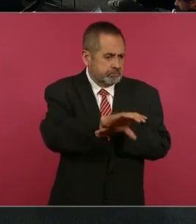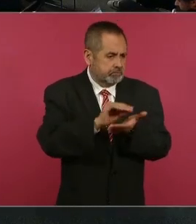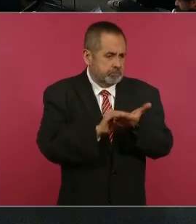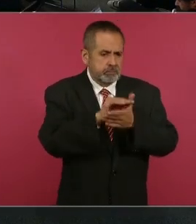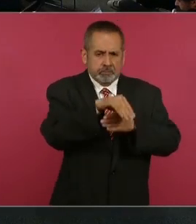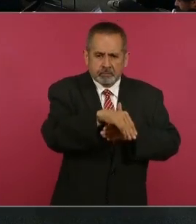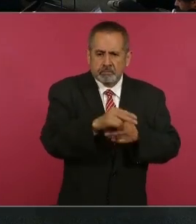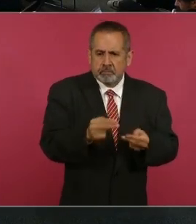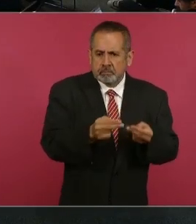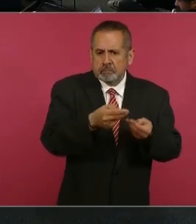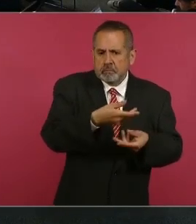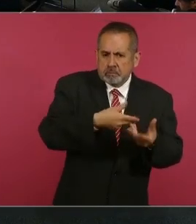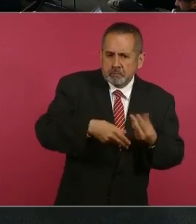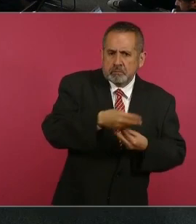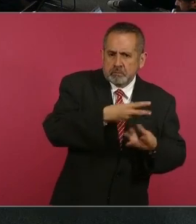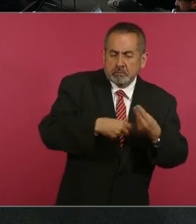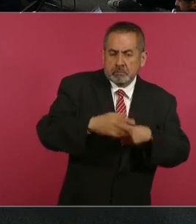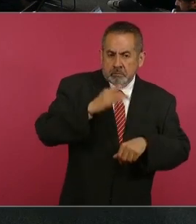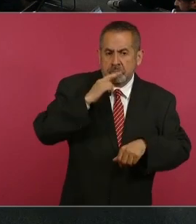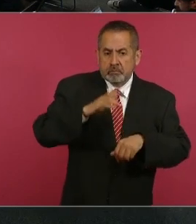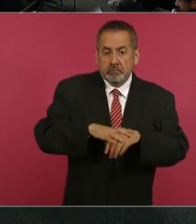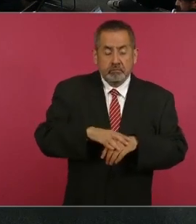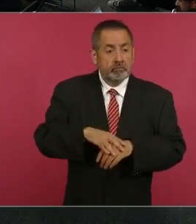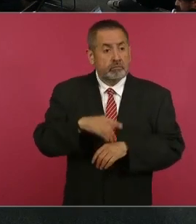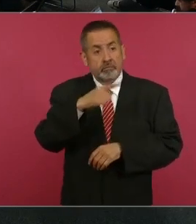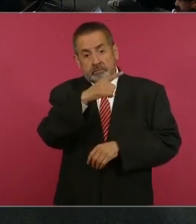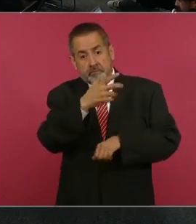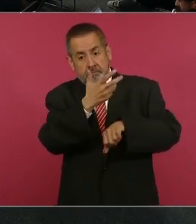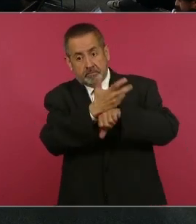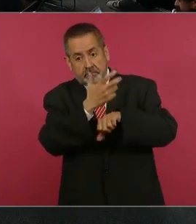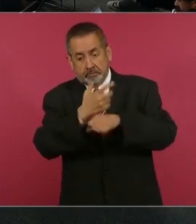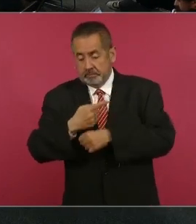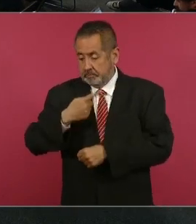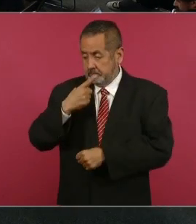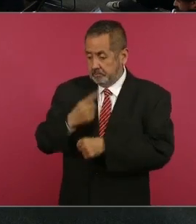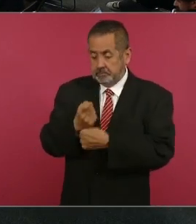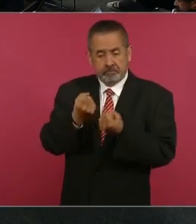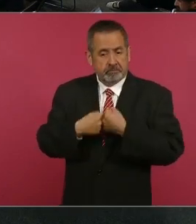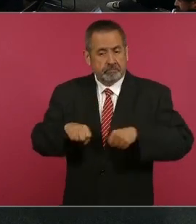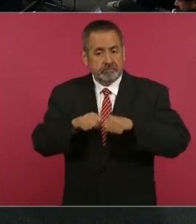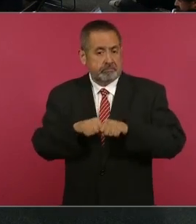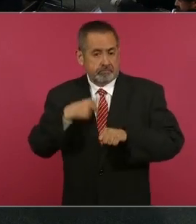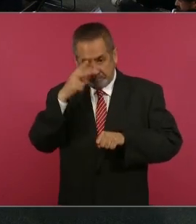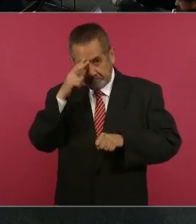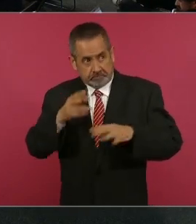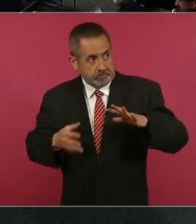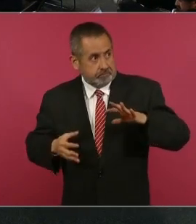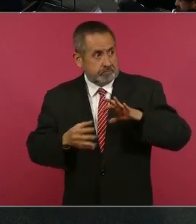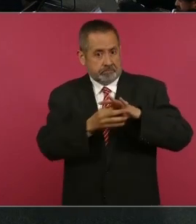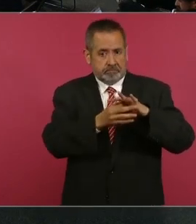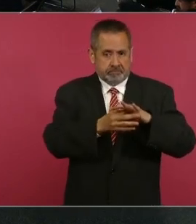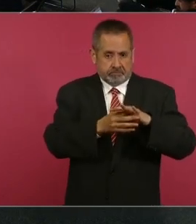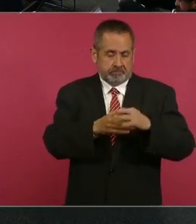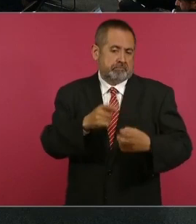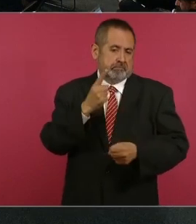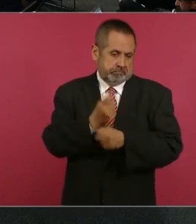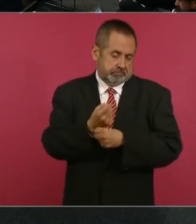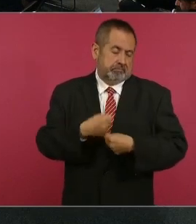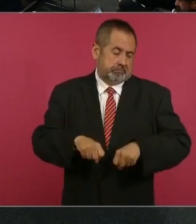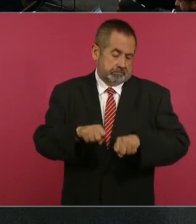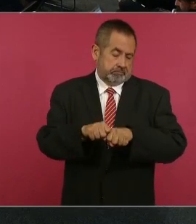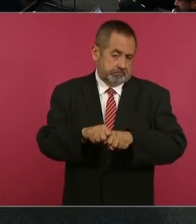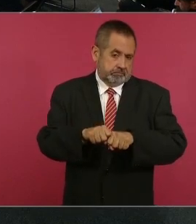seguimos siendo los principales socios económicos, comerciales con Estados Unidos, y algo que también cuenta